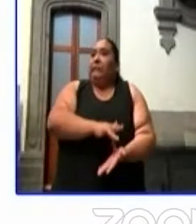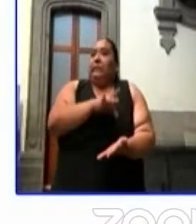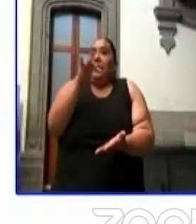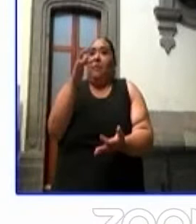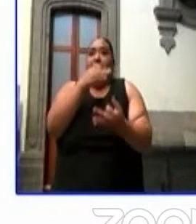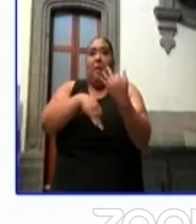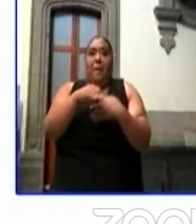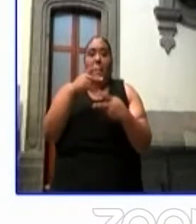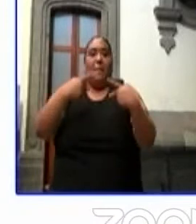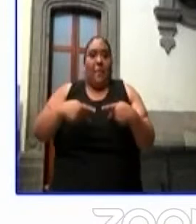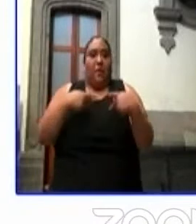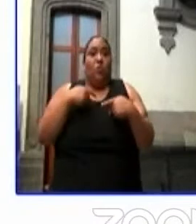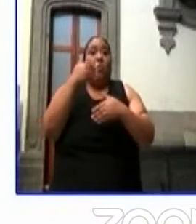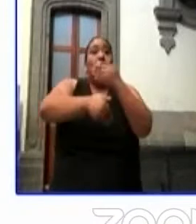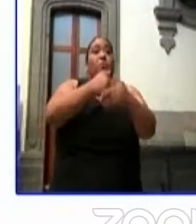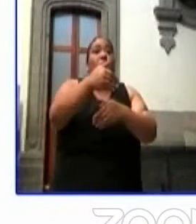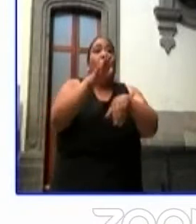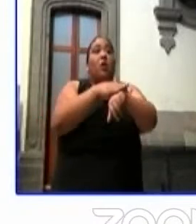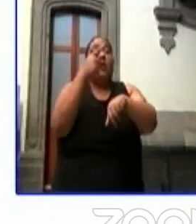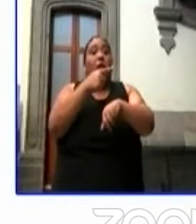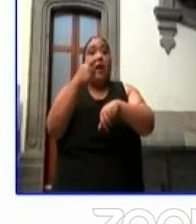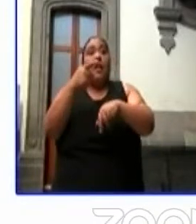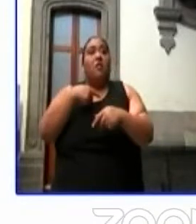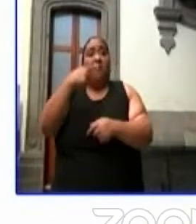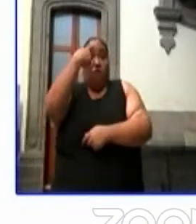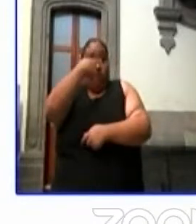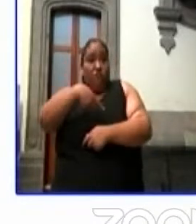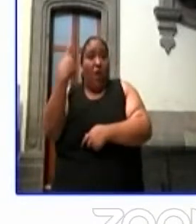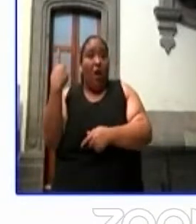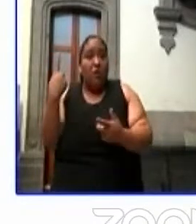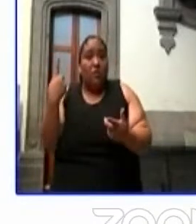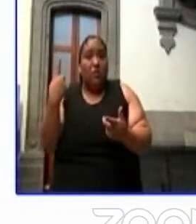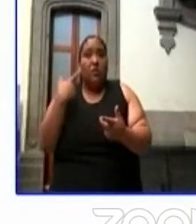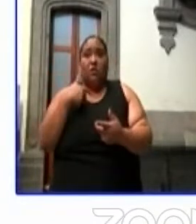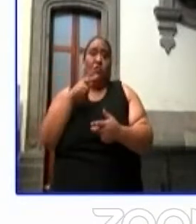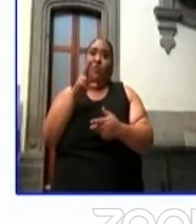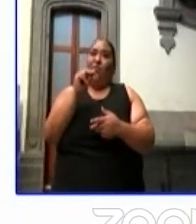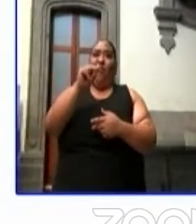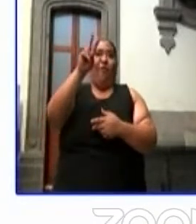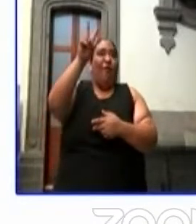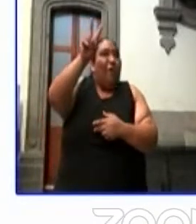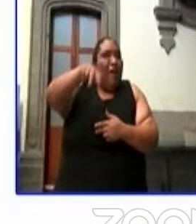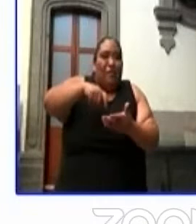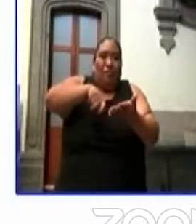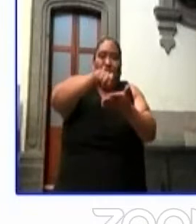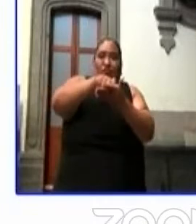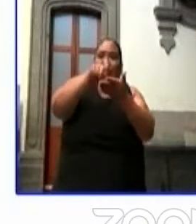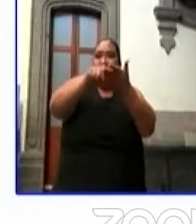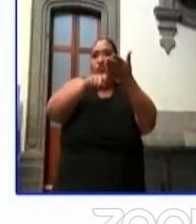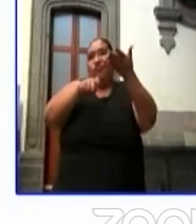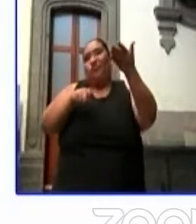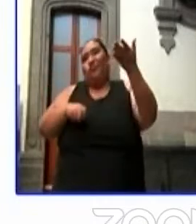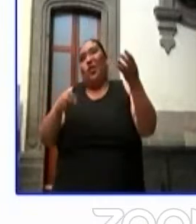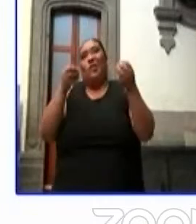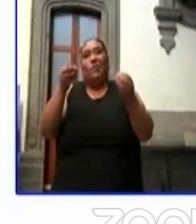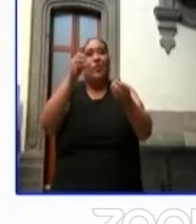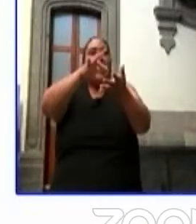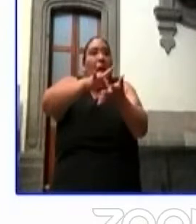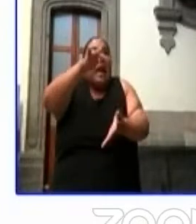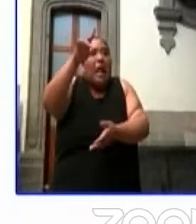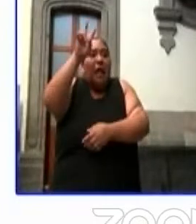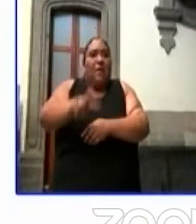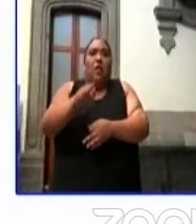este proceso no fue fácil, no fue sencillo, fue de arrastrar lápiz y de verdad muchísimas gracias de antemano a todas y todos